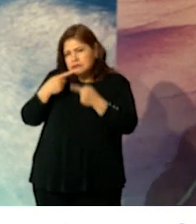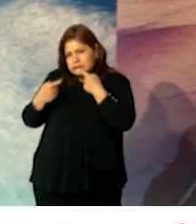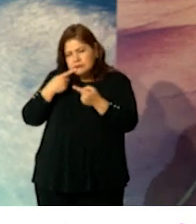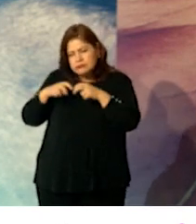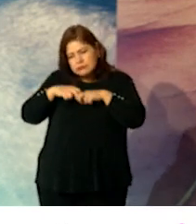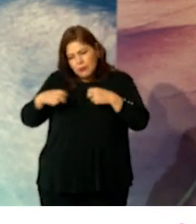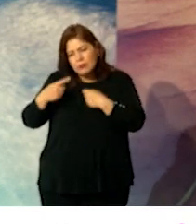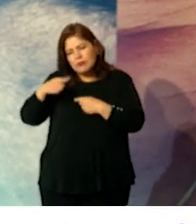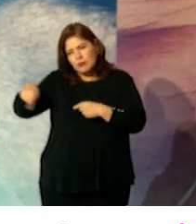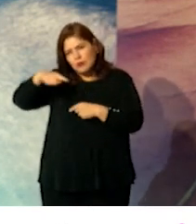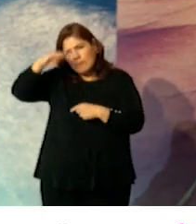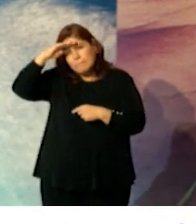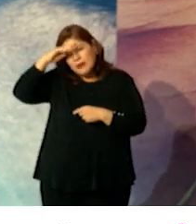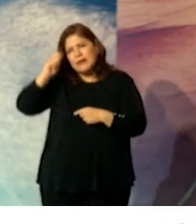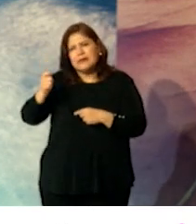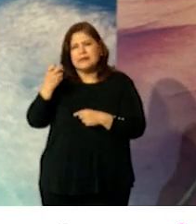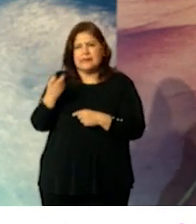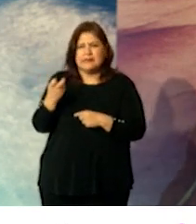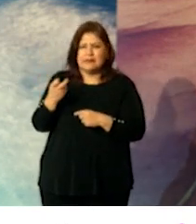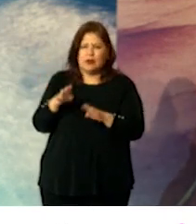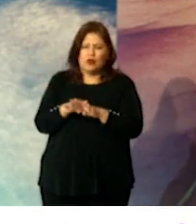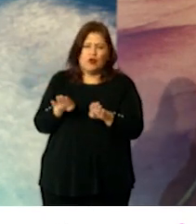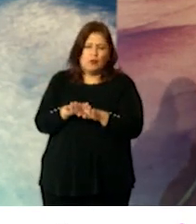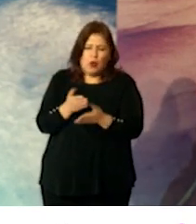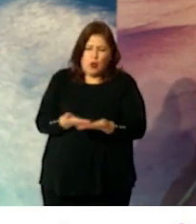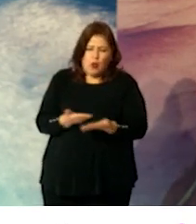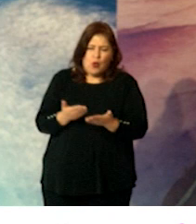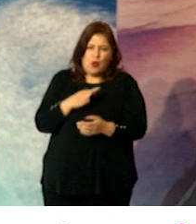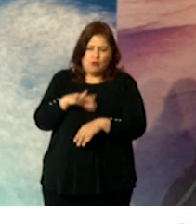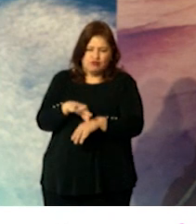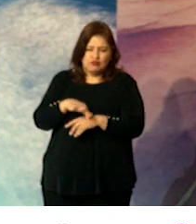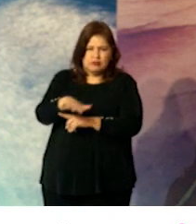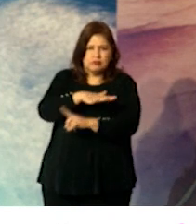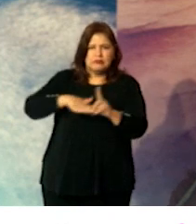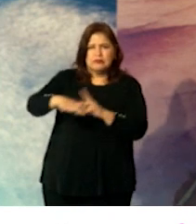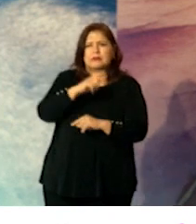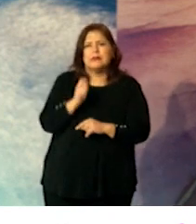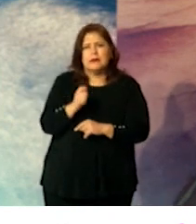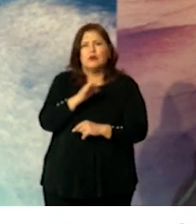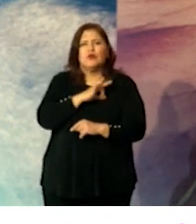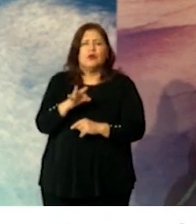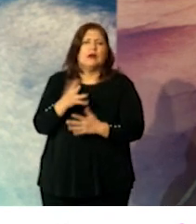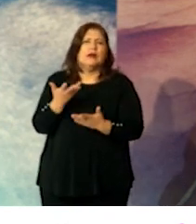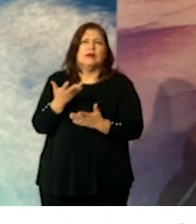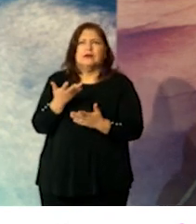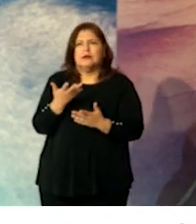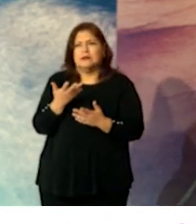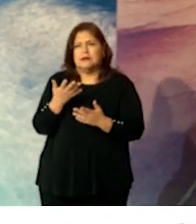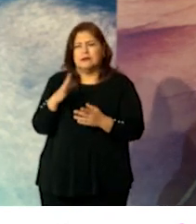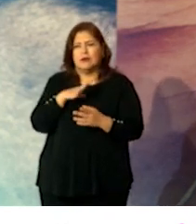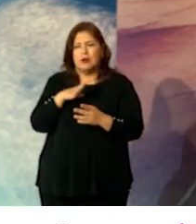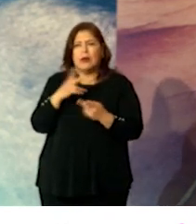con cada uno de ustedes cómo ven este status quo, cómo estamos enfrentando actualmente, cuáles son los parámetros, cuáles son